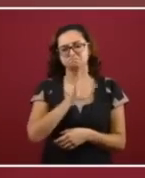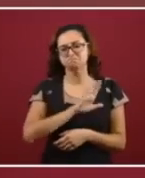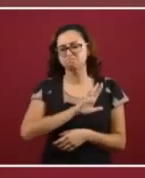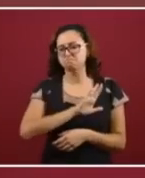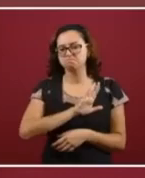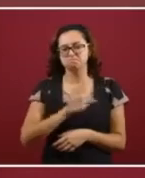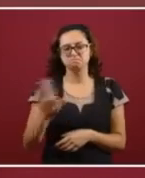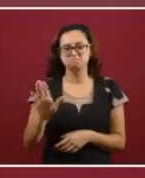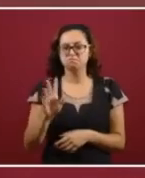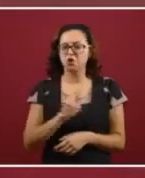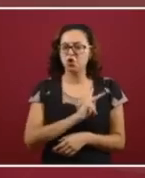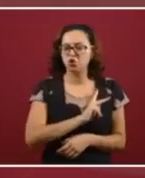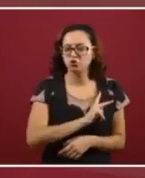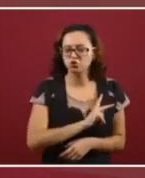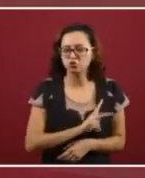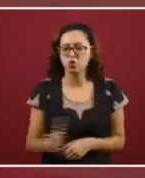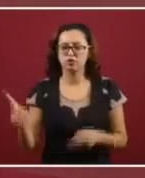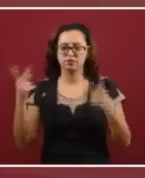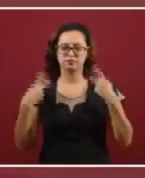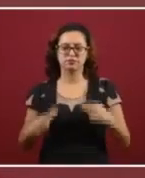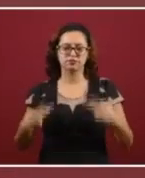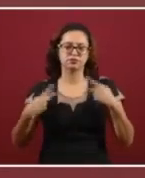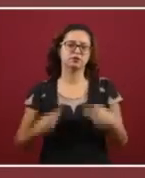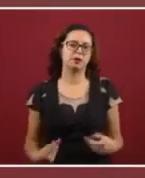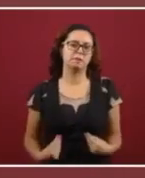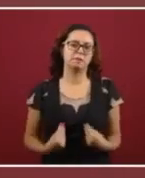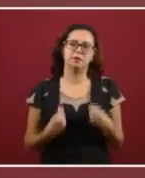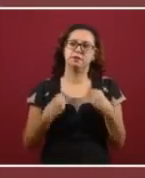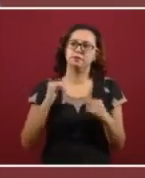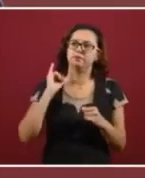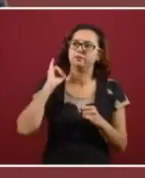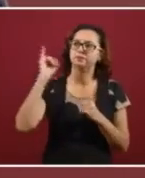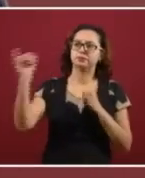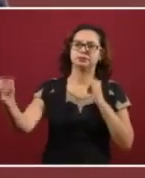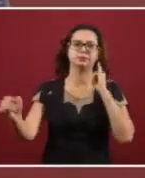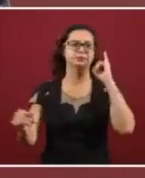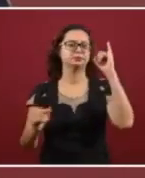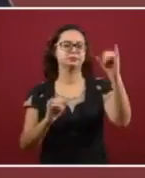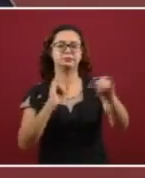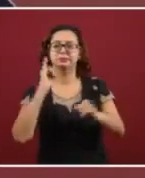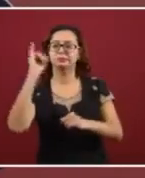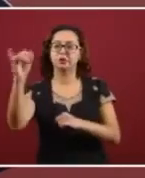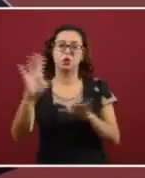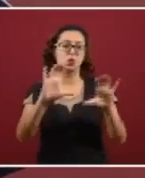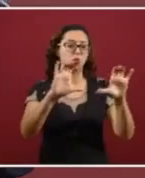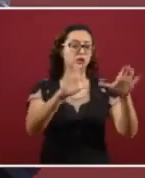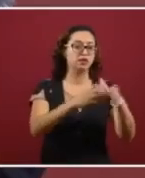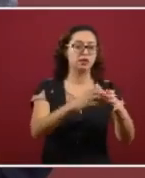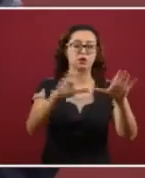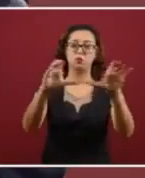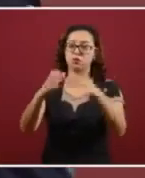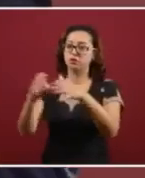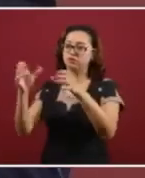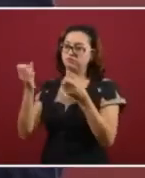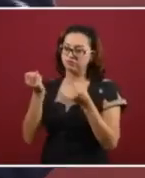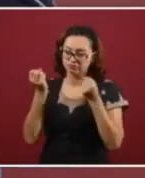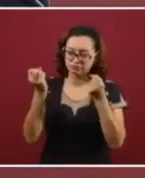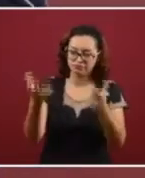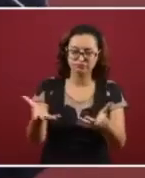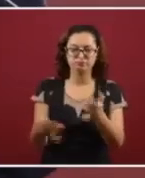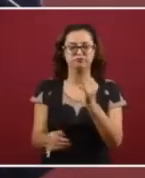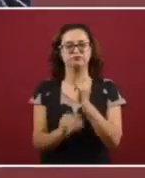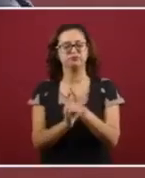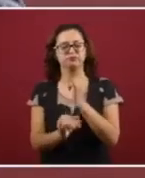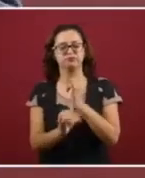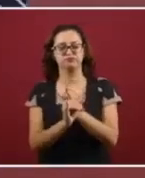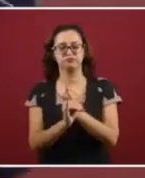todos los que viven en las comunidades más apartadas del país. Entonces,